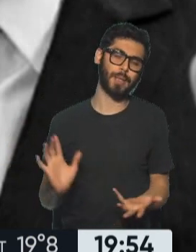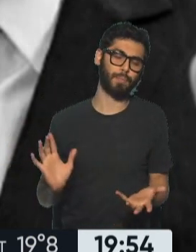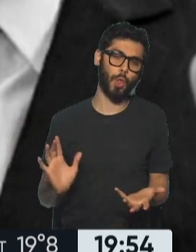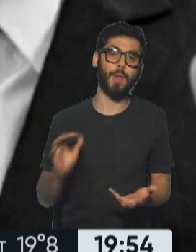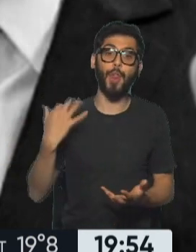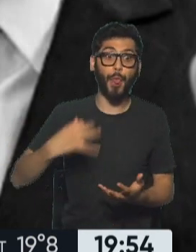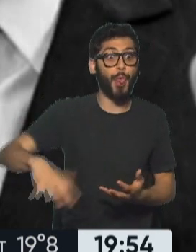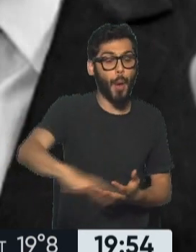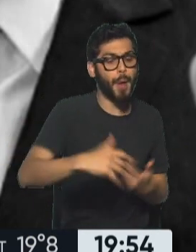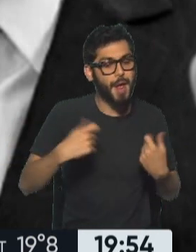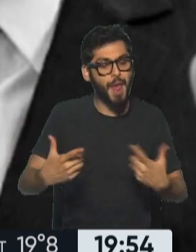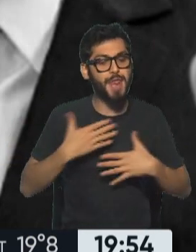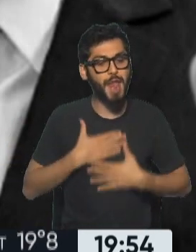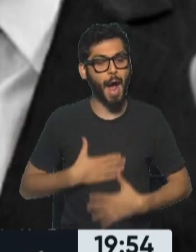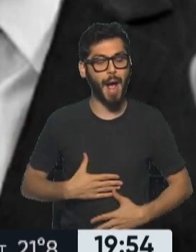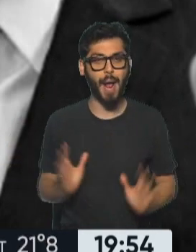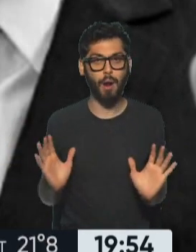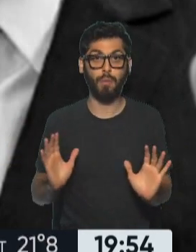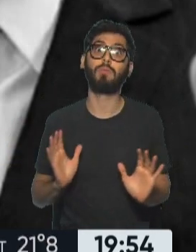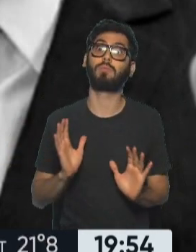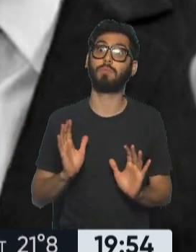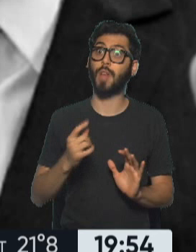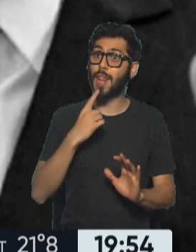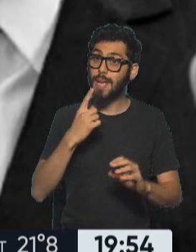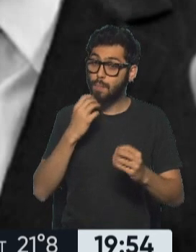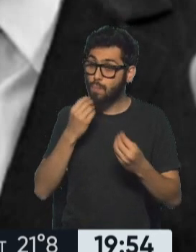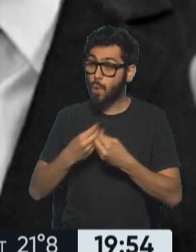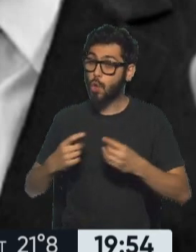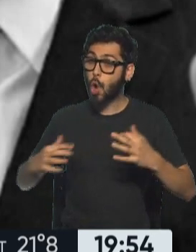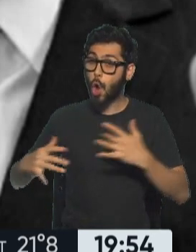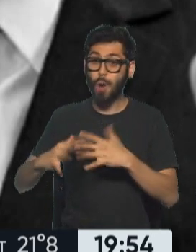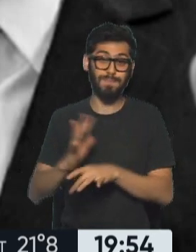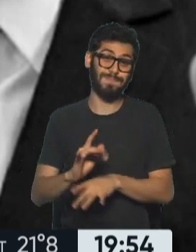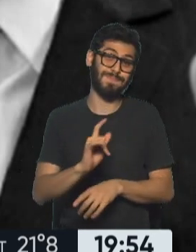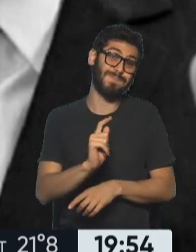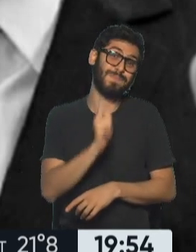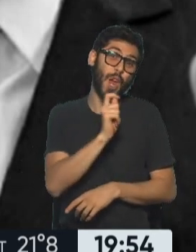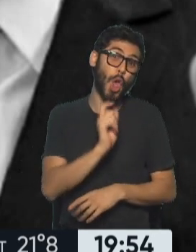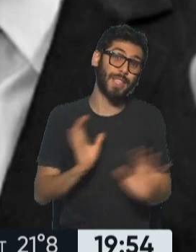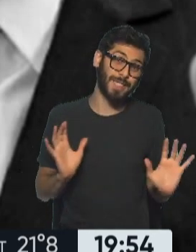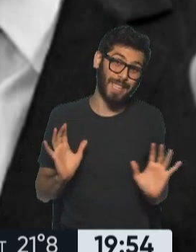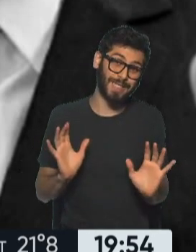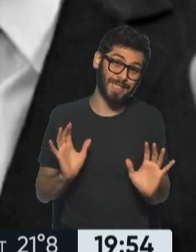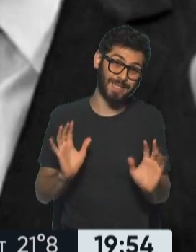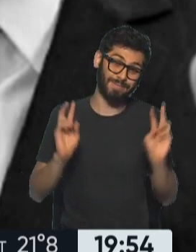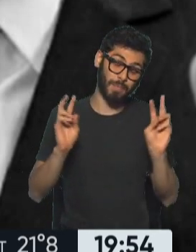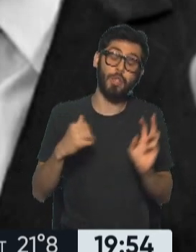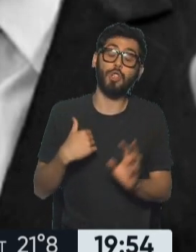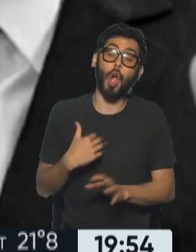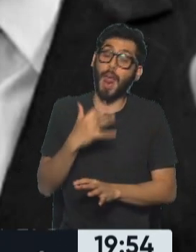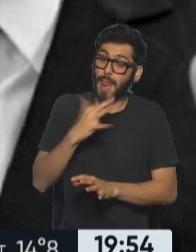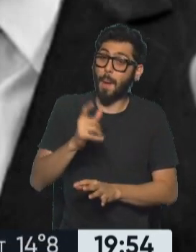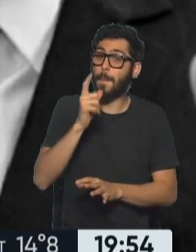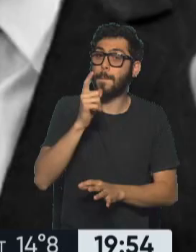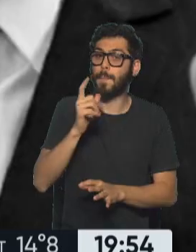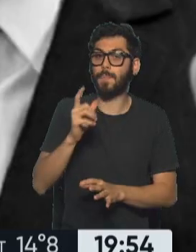la población. Cuando dice hay muchos trascendidos, se refiere a trascendidos periodísticos. Yo interpreto que es una declaración casi como